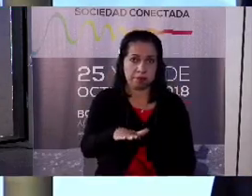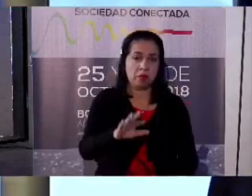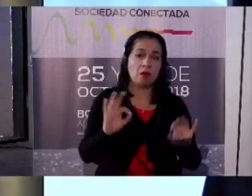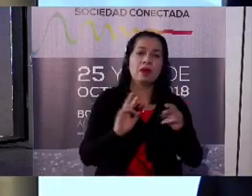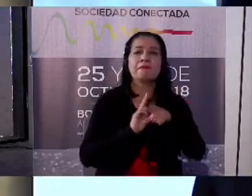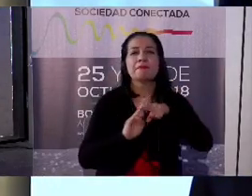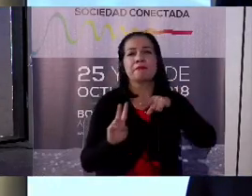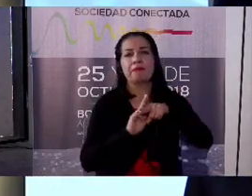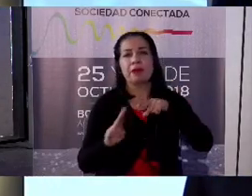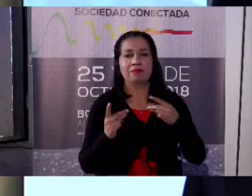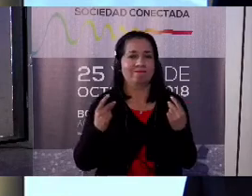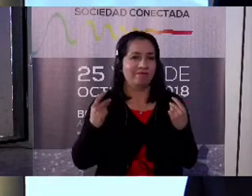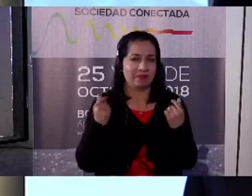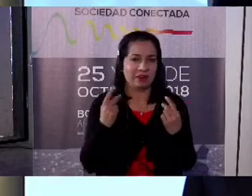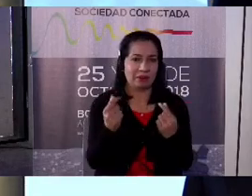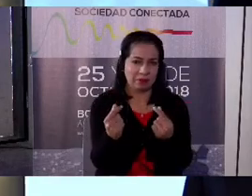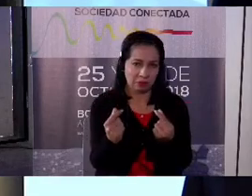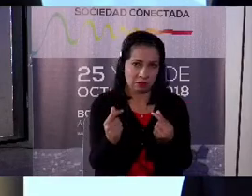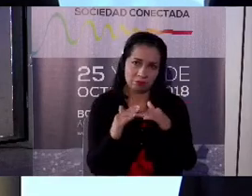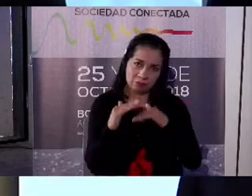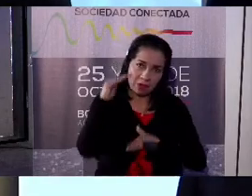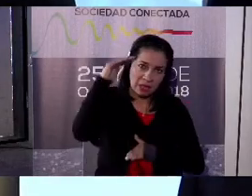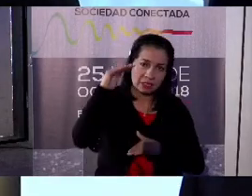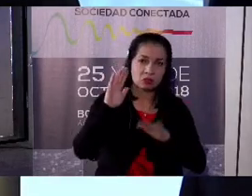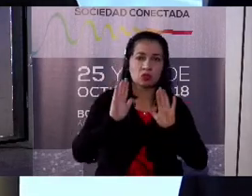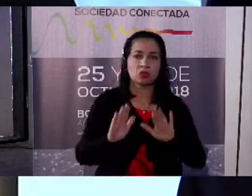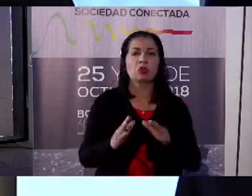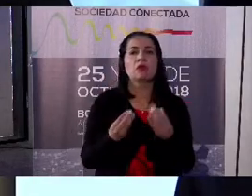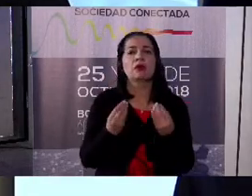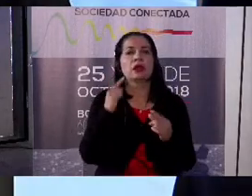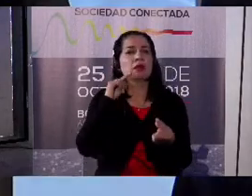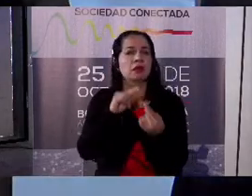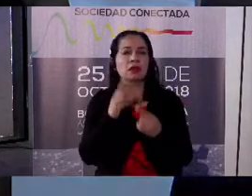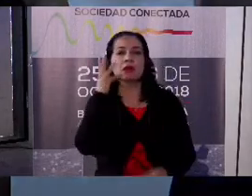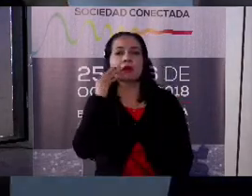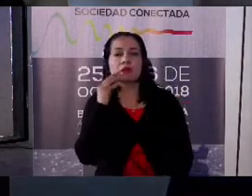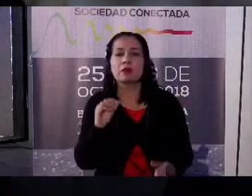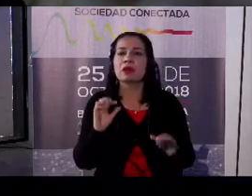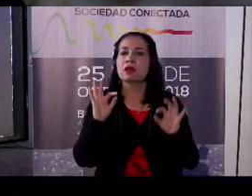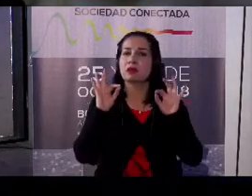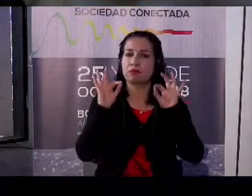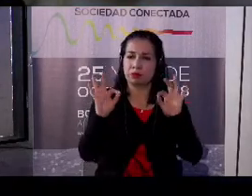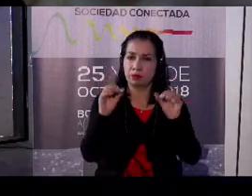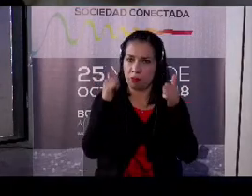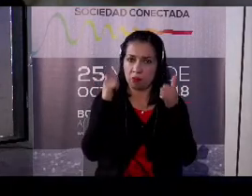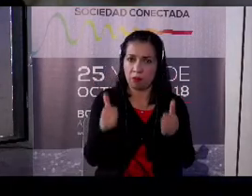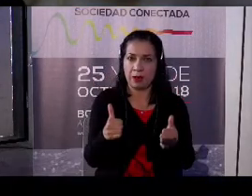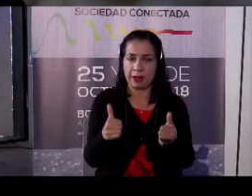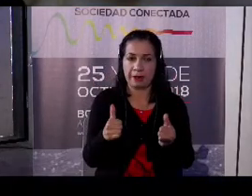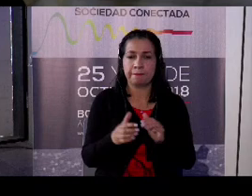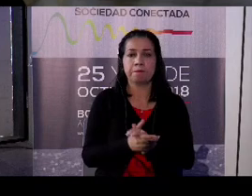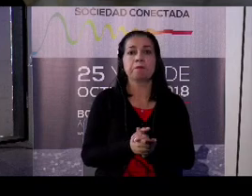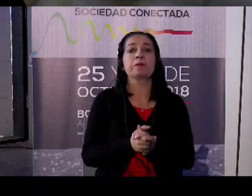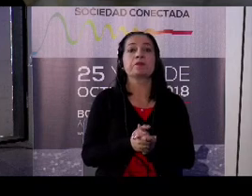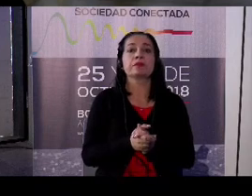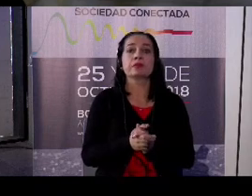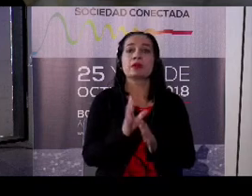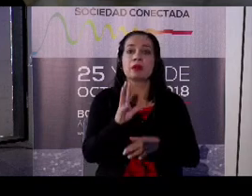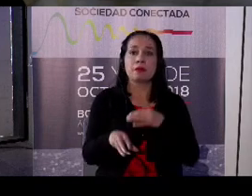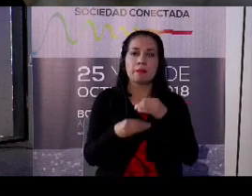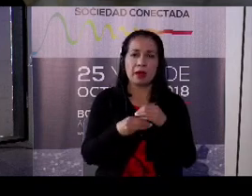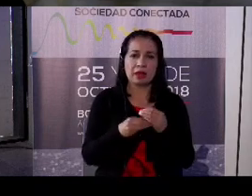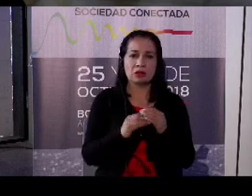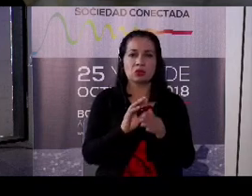superiores para que tengamos buenas experiencias y para cerrar el